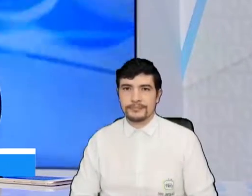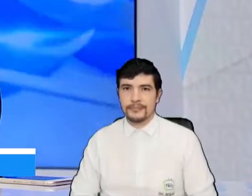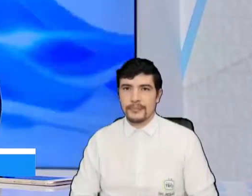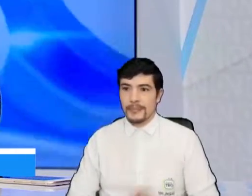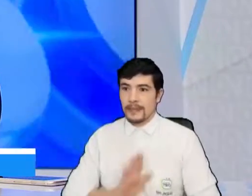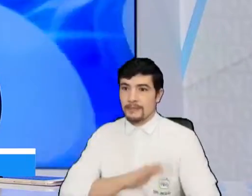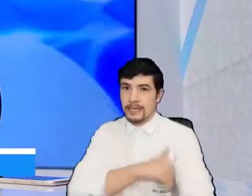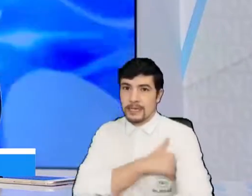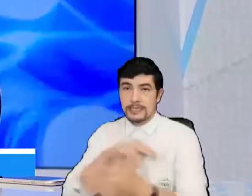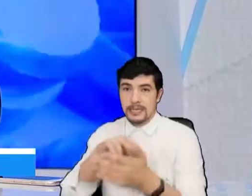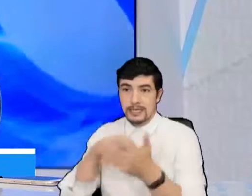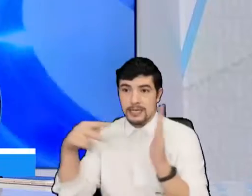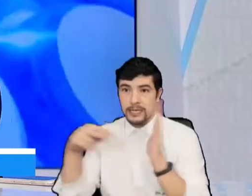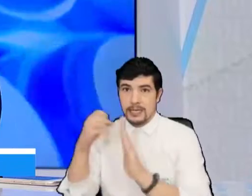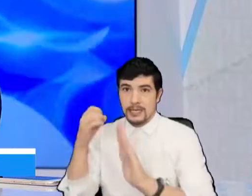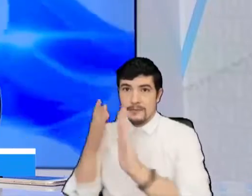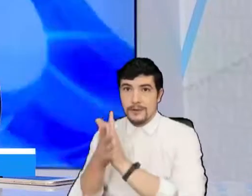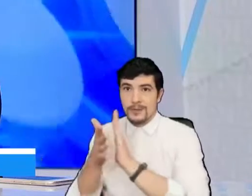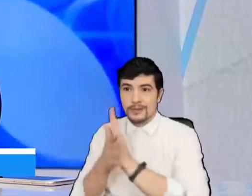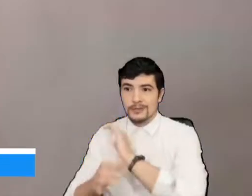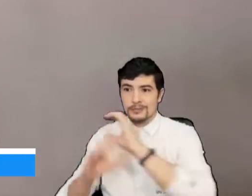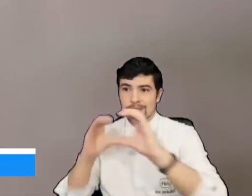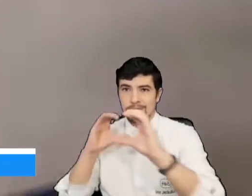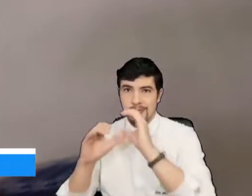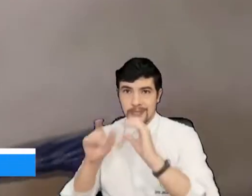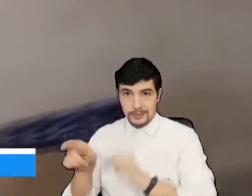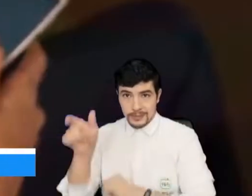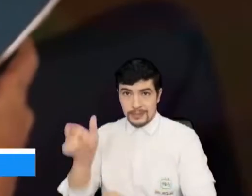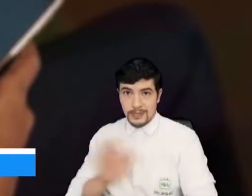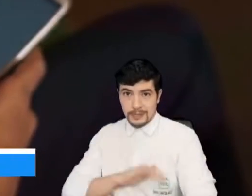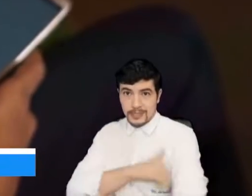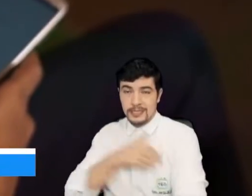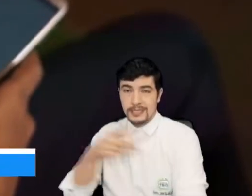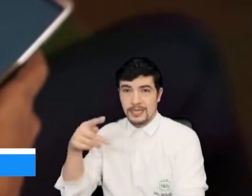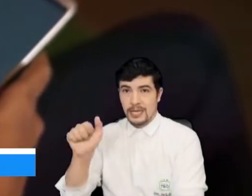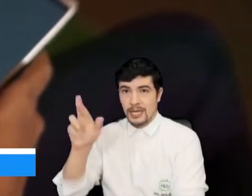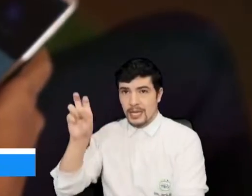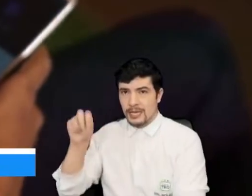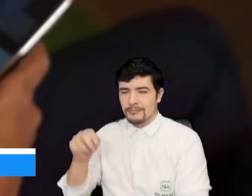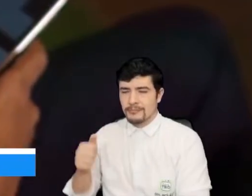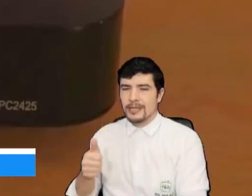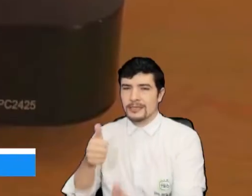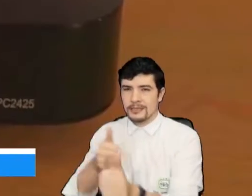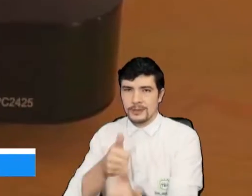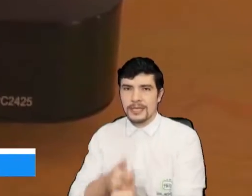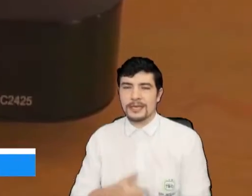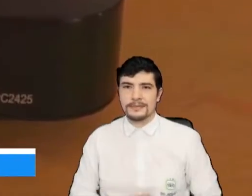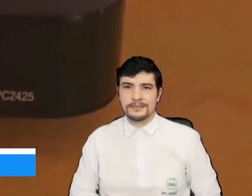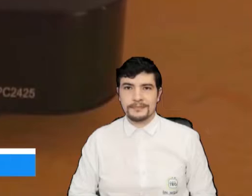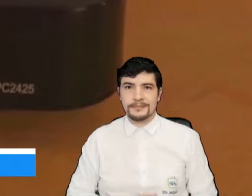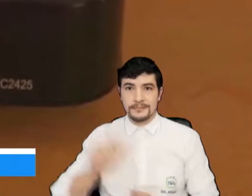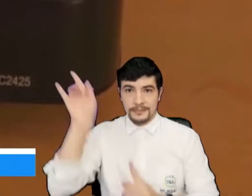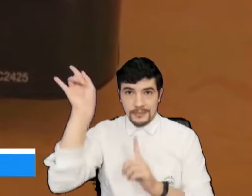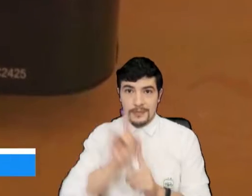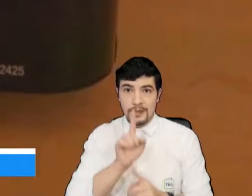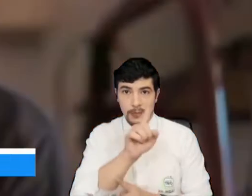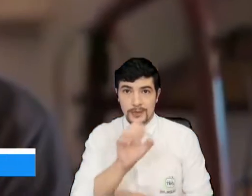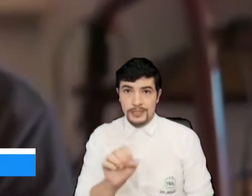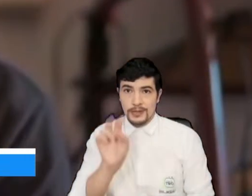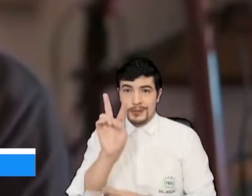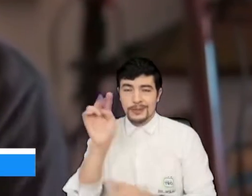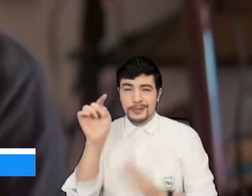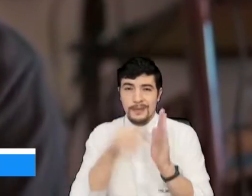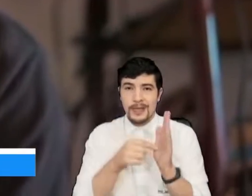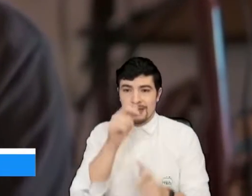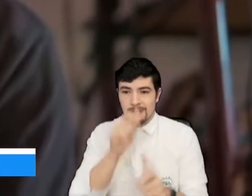y las Comunicaciones, Karen Audinena. Un auxilio para conectividad de 102 mil pesos para las personas que desde casa